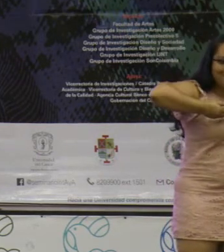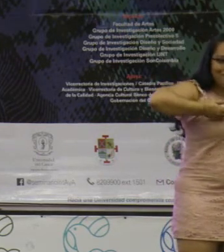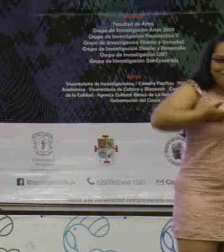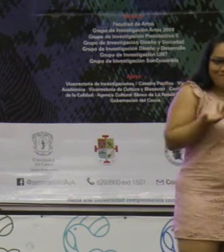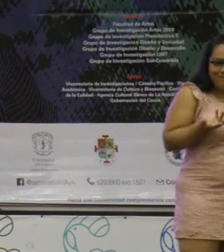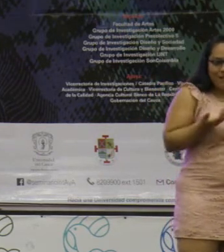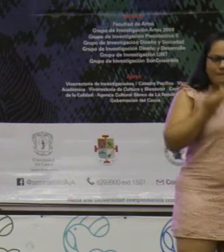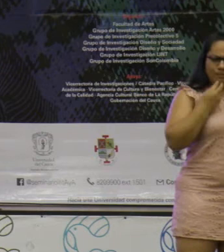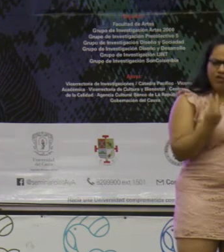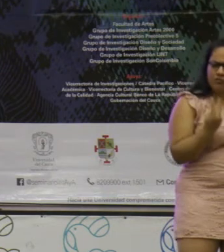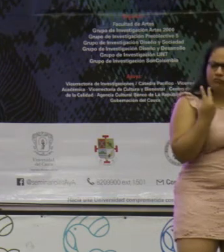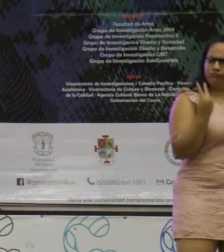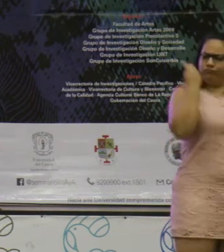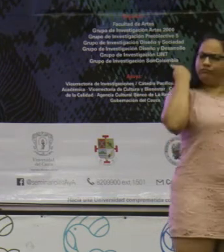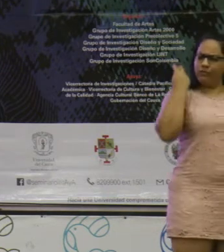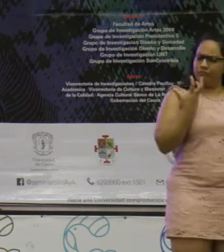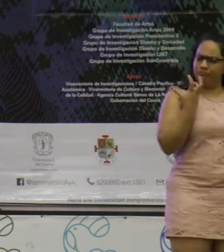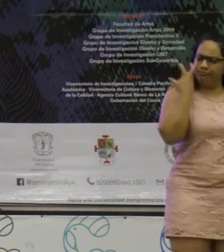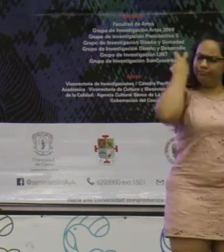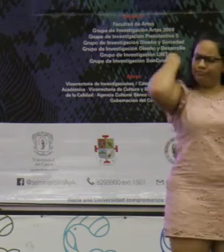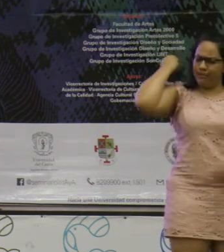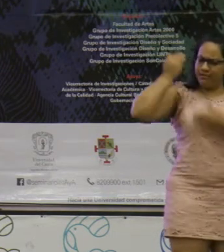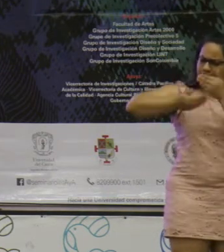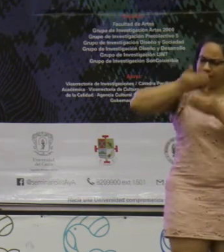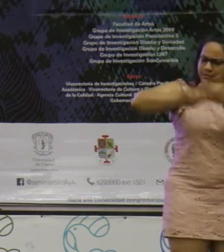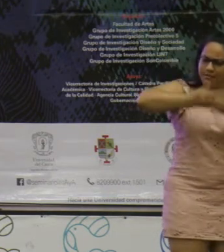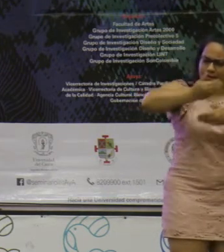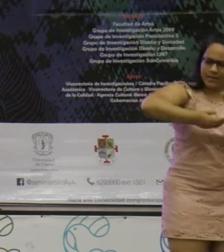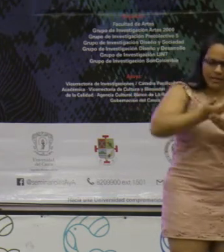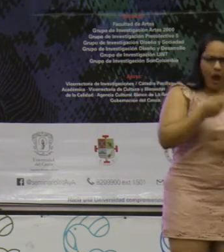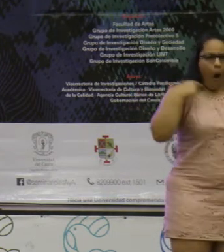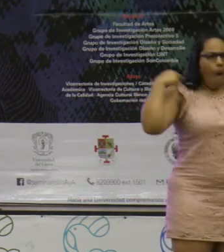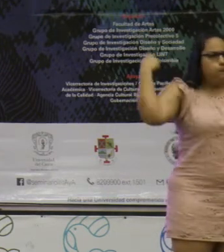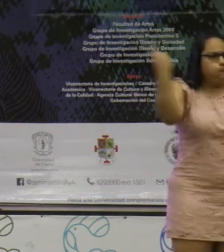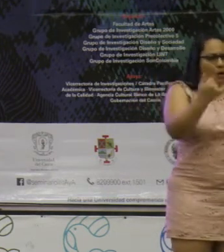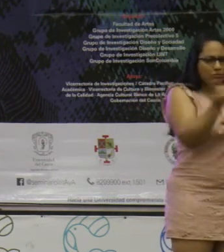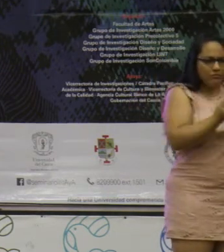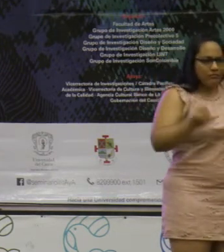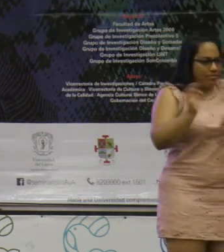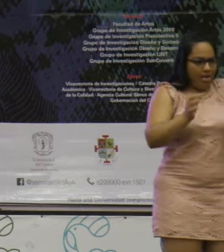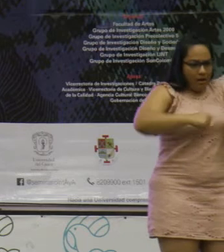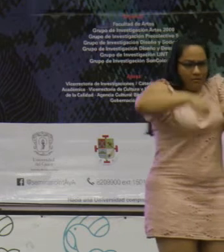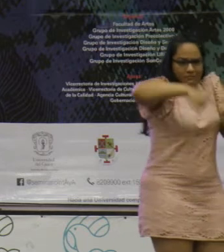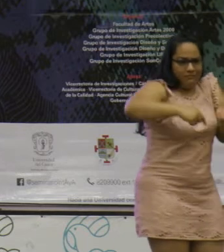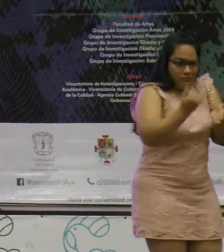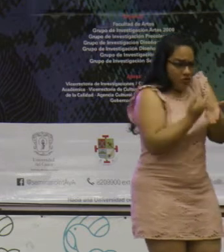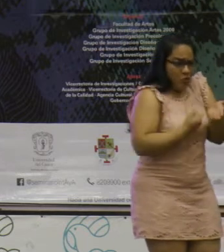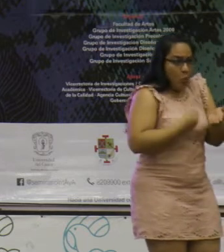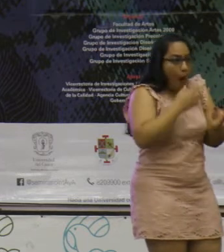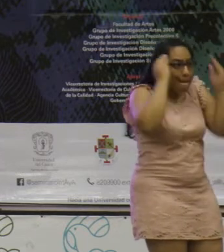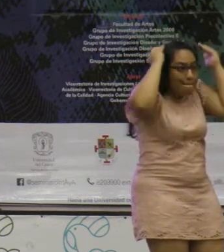miramos hacia atrás y hacemos este mapeo y este rastreo de la producción gráfica ilustrada, casi toda la ilustración es anónima, el grueso de la ilustración es